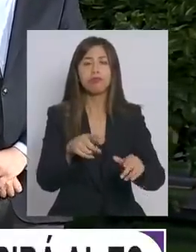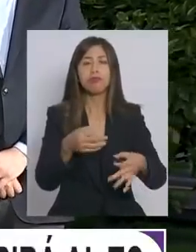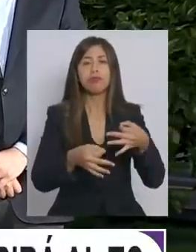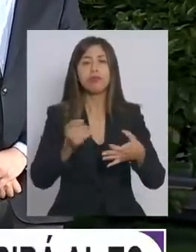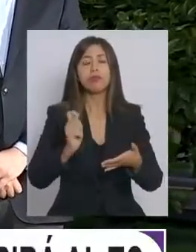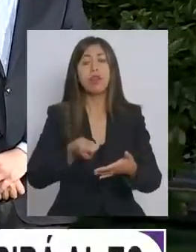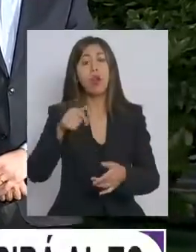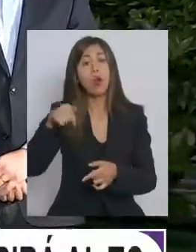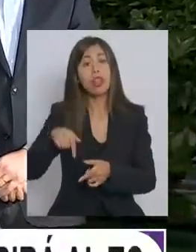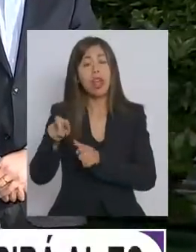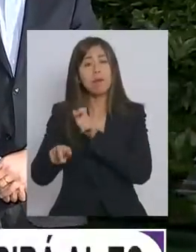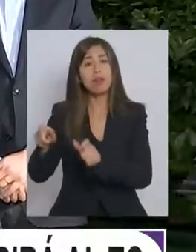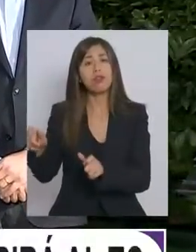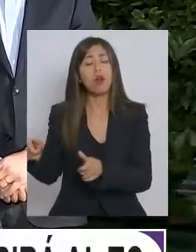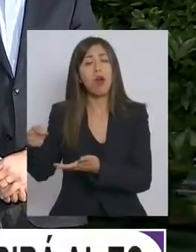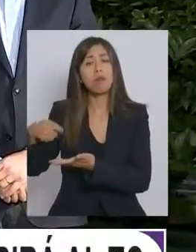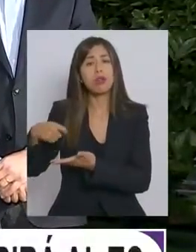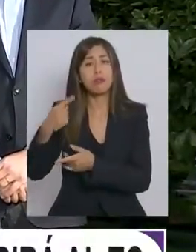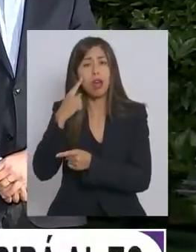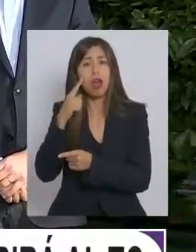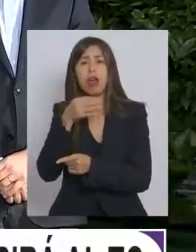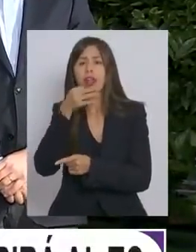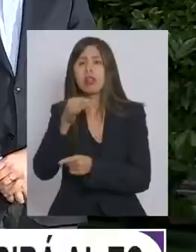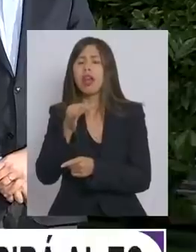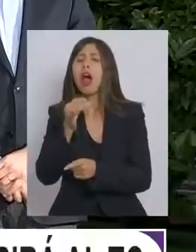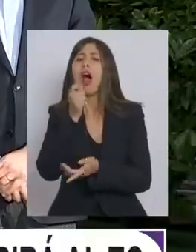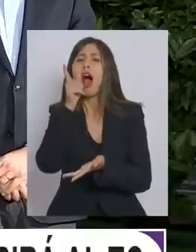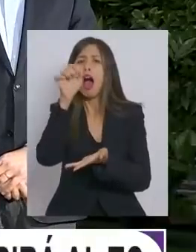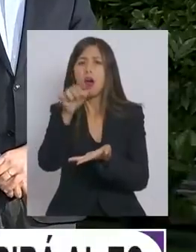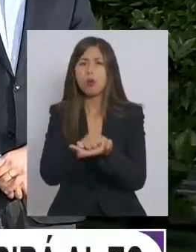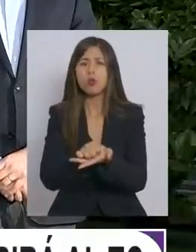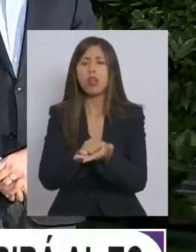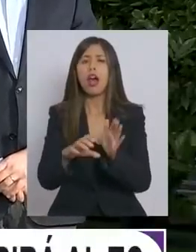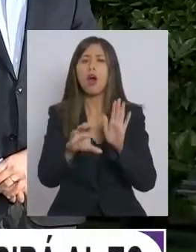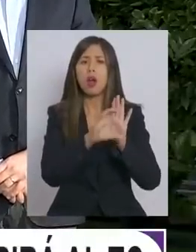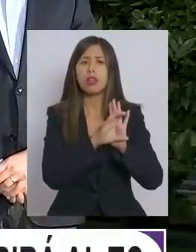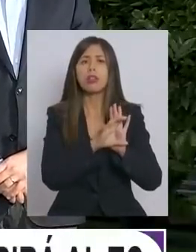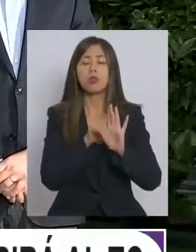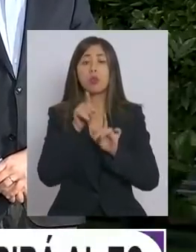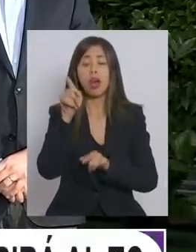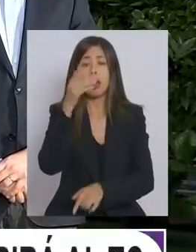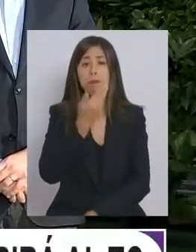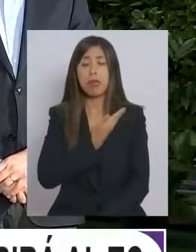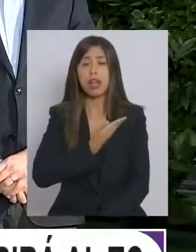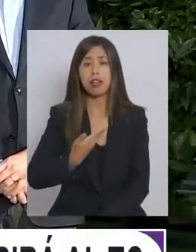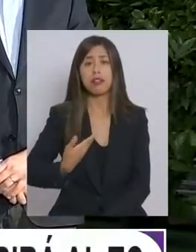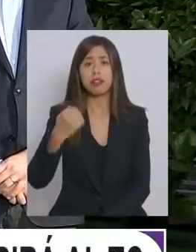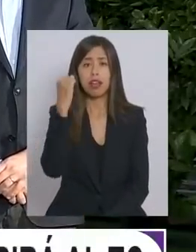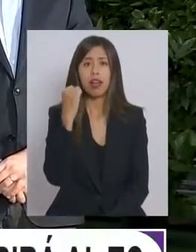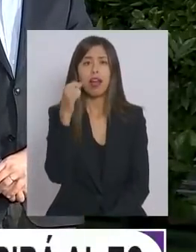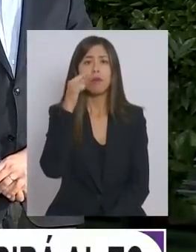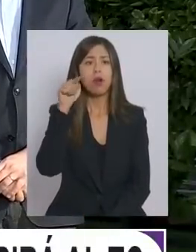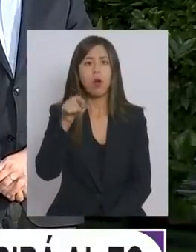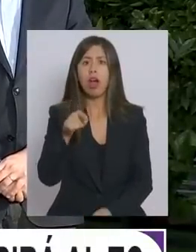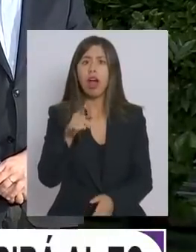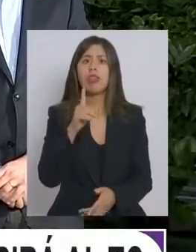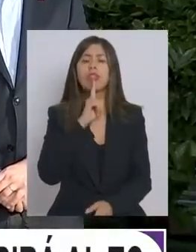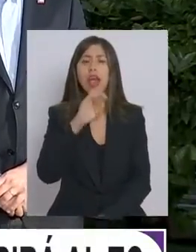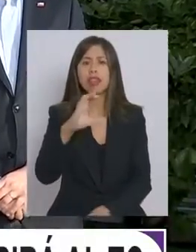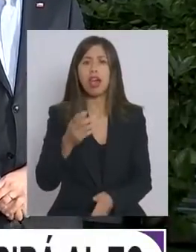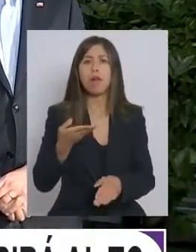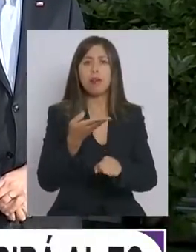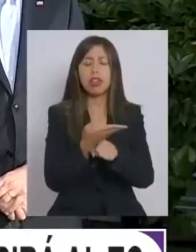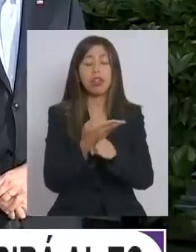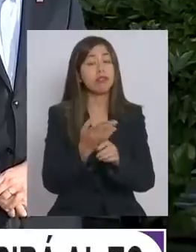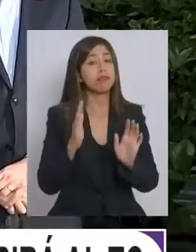de oposición advirtieron que podrían acusar constitucionalmente al presidente Sebastián Piñera si es que el mandatario cruzaba esta línea. También no